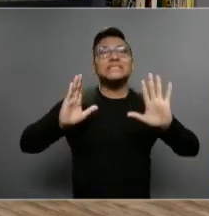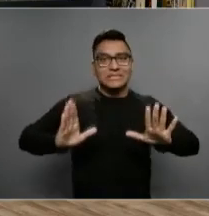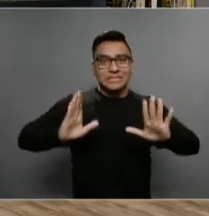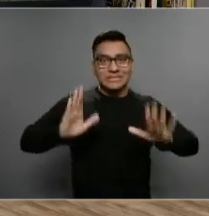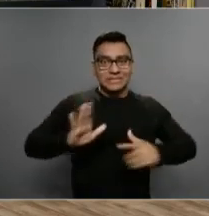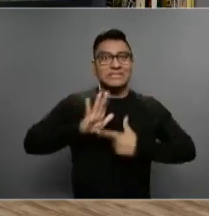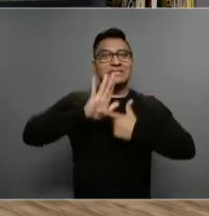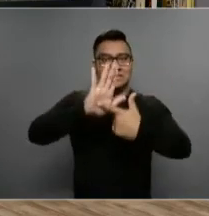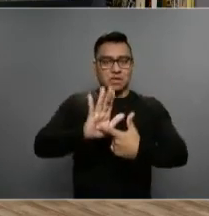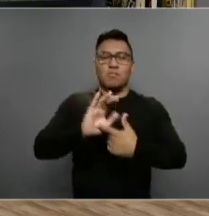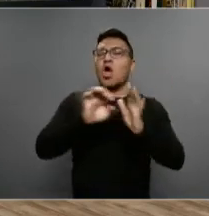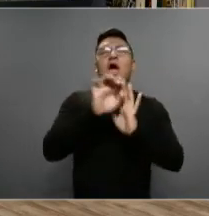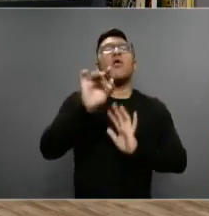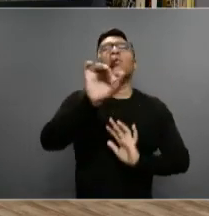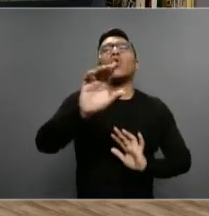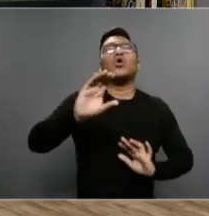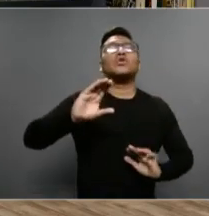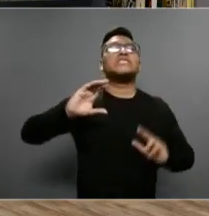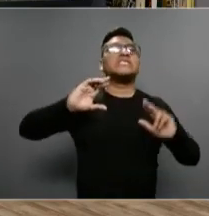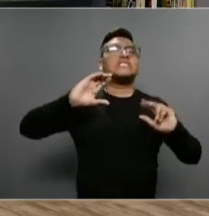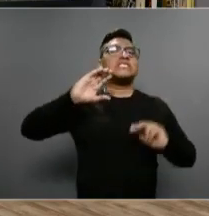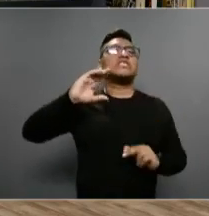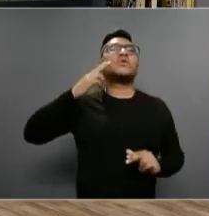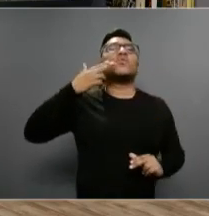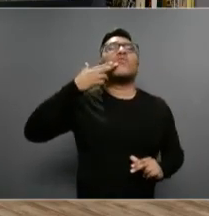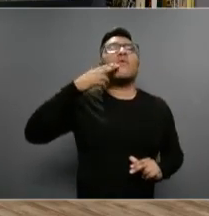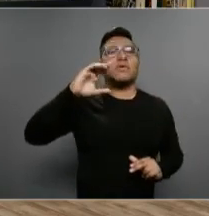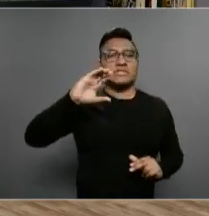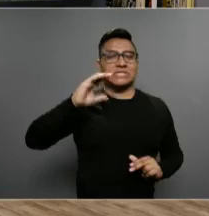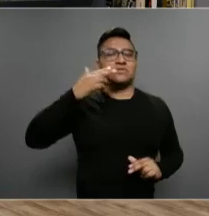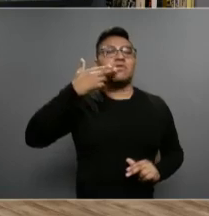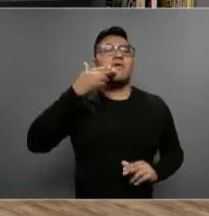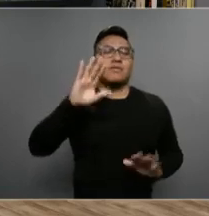darle, por ejemplo, a ver, Chihuahua, vamos a darle clic a Chihuahua.